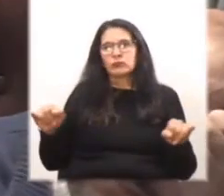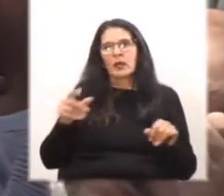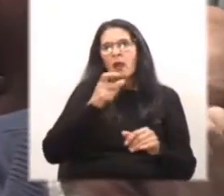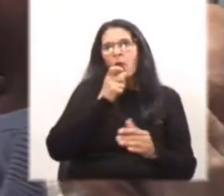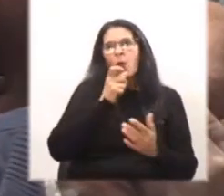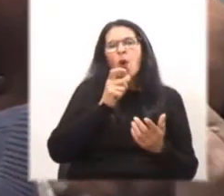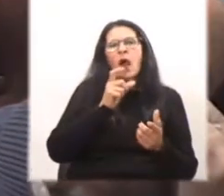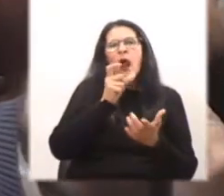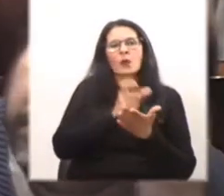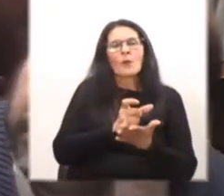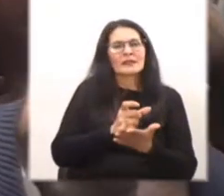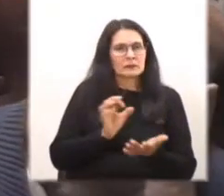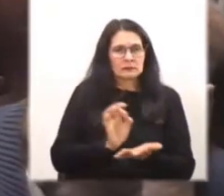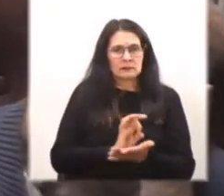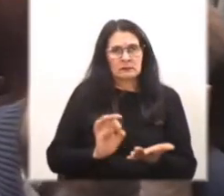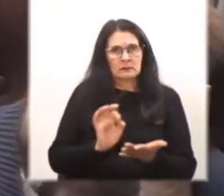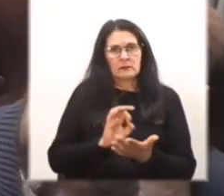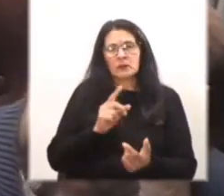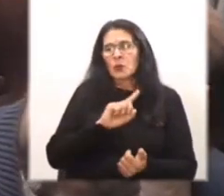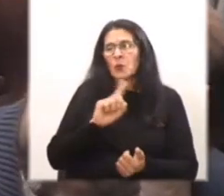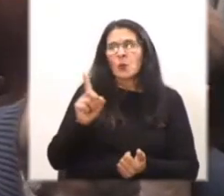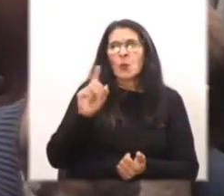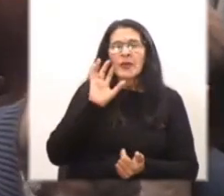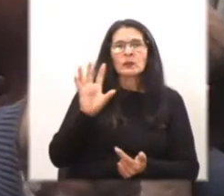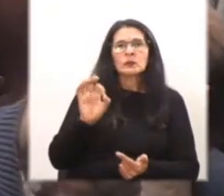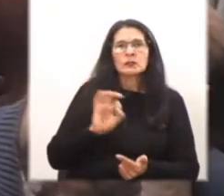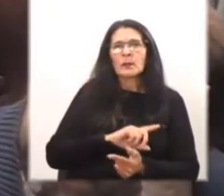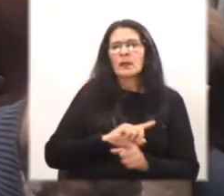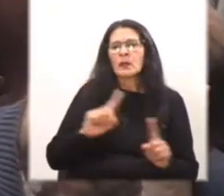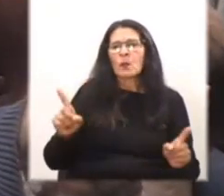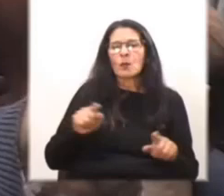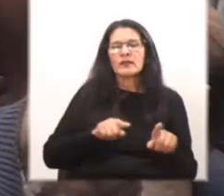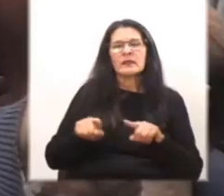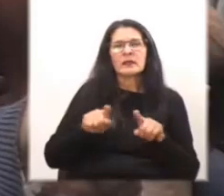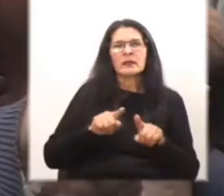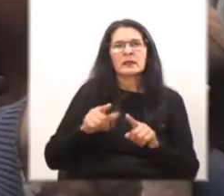argumentos. No hemos escuchado a un solo dirigente del